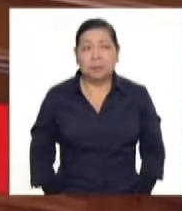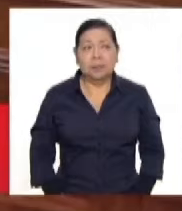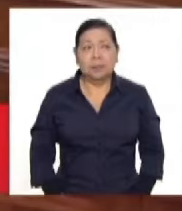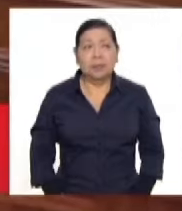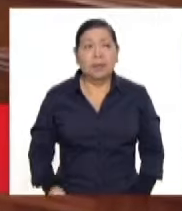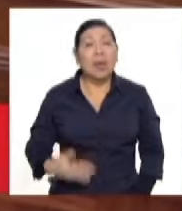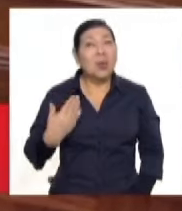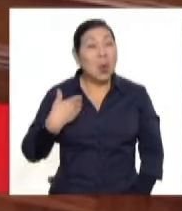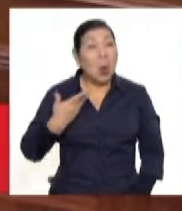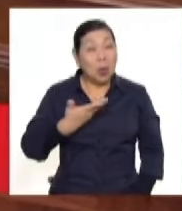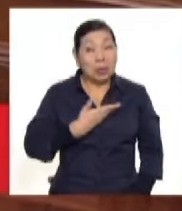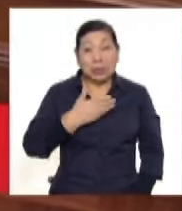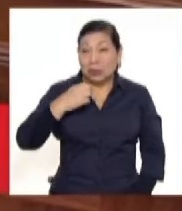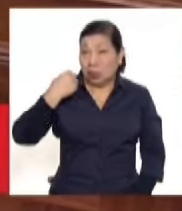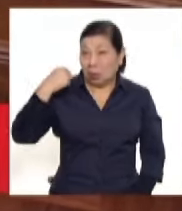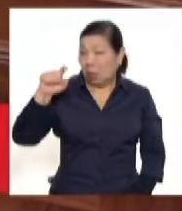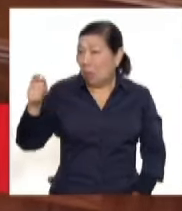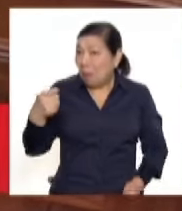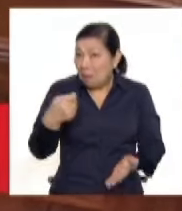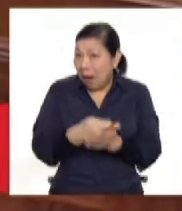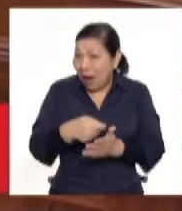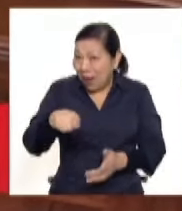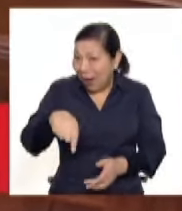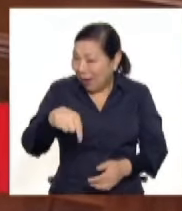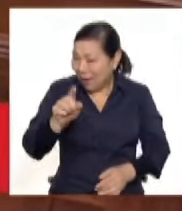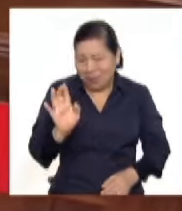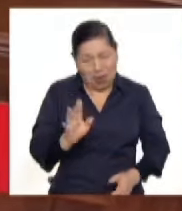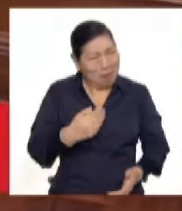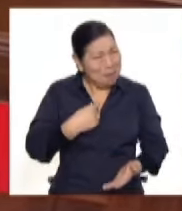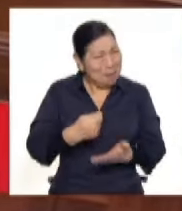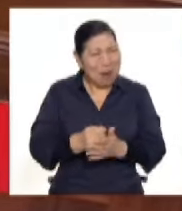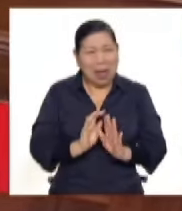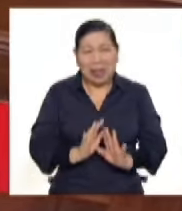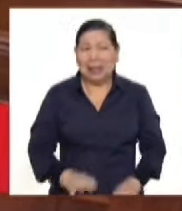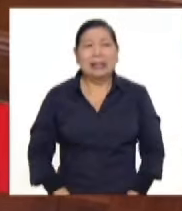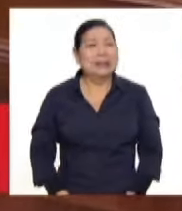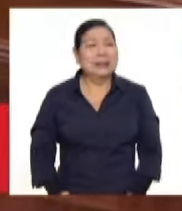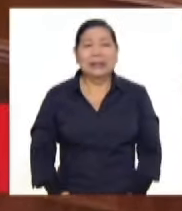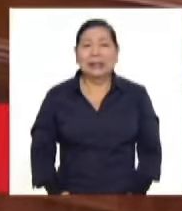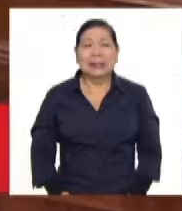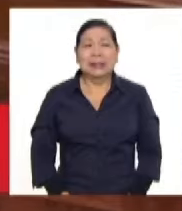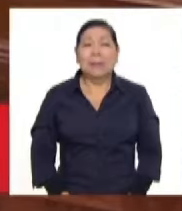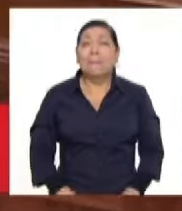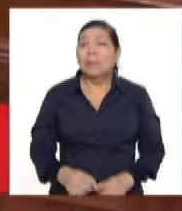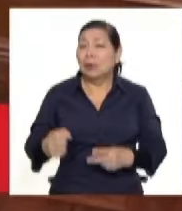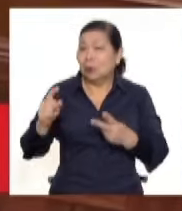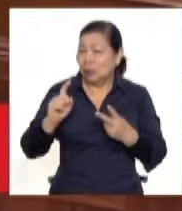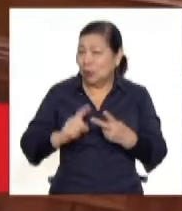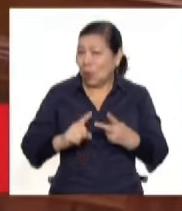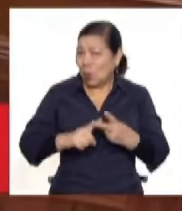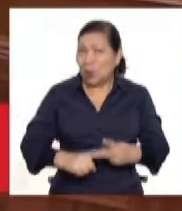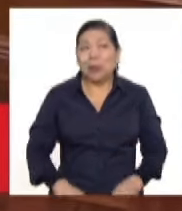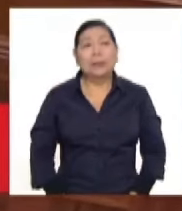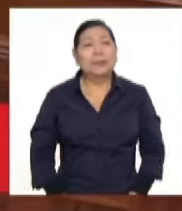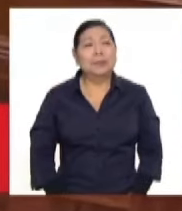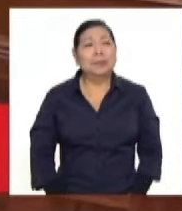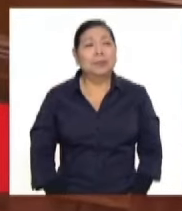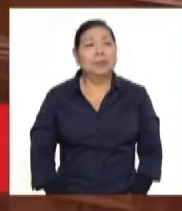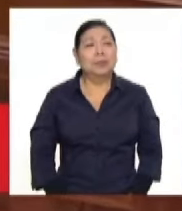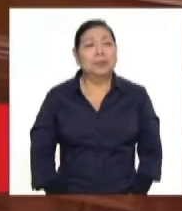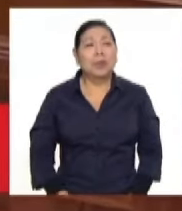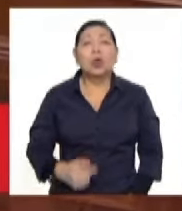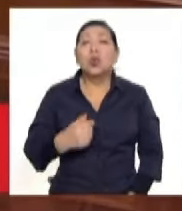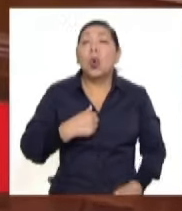que el viaje del gobernador no le cuesta un solo centavo al gobierno regional. Segundo, que yo